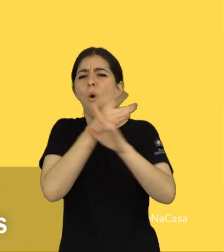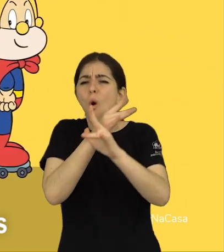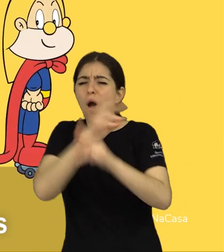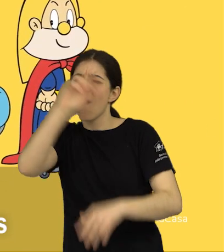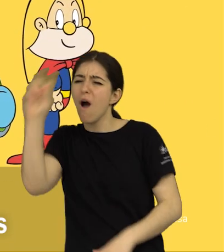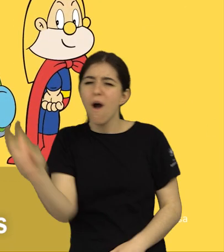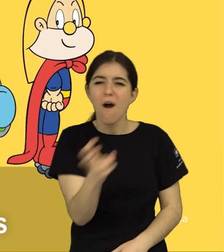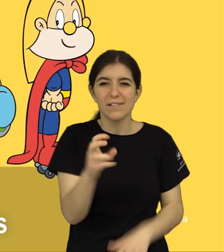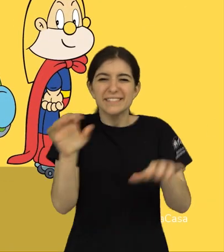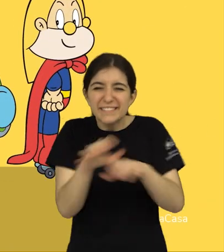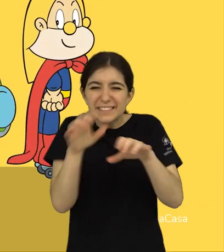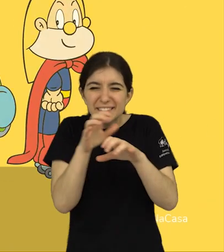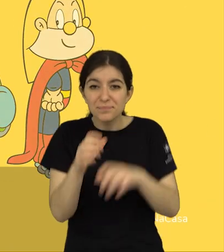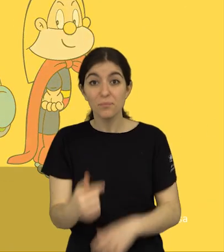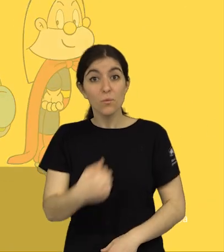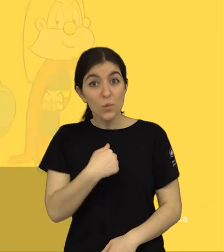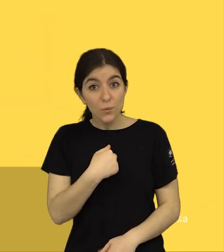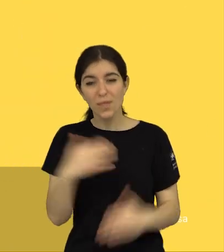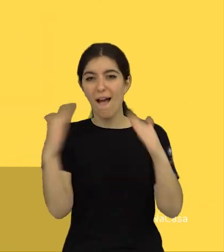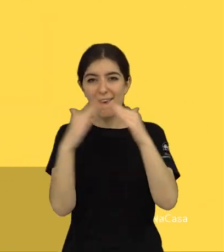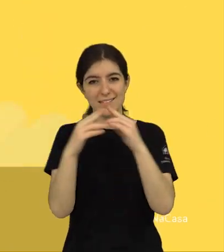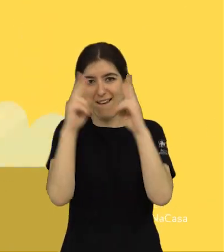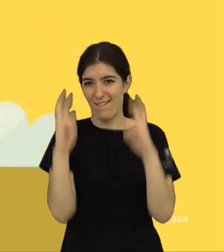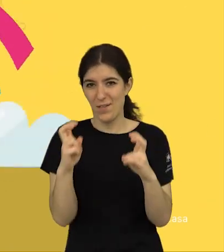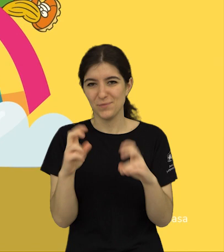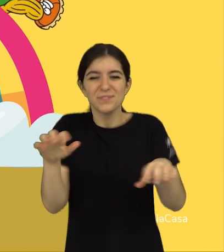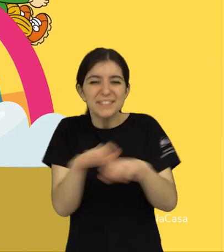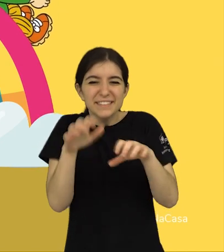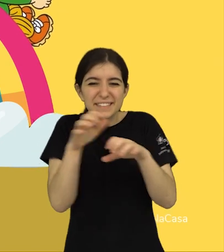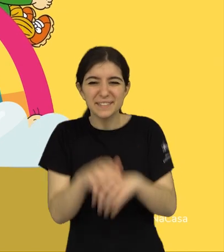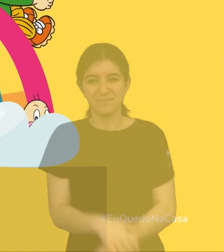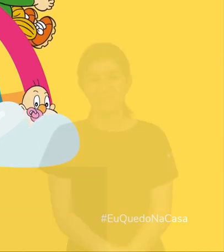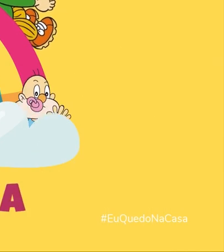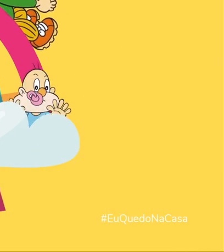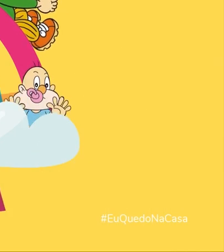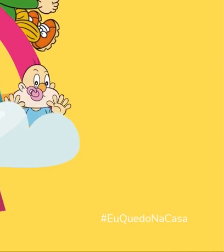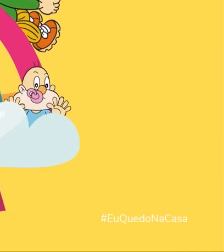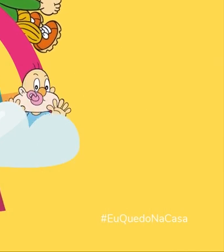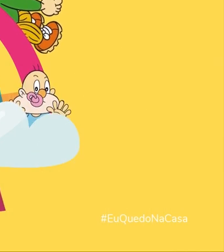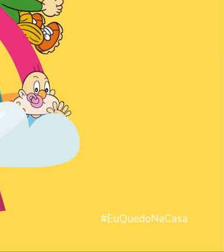chea de cousas. Eu quedo na casa.